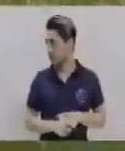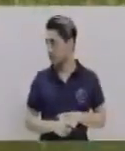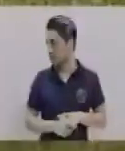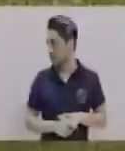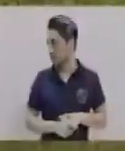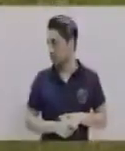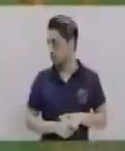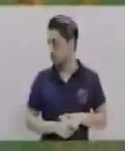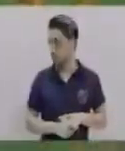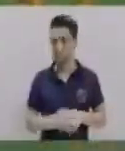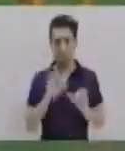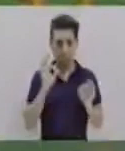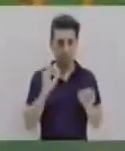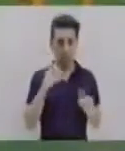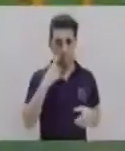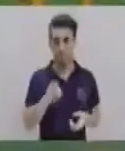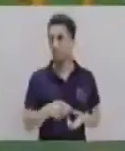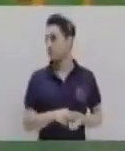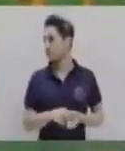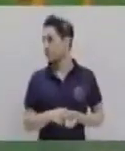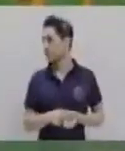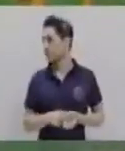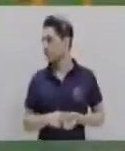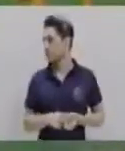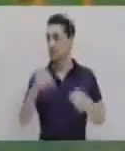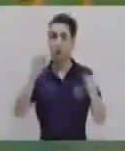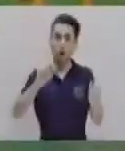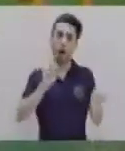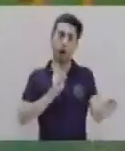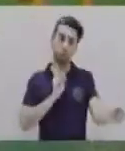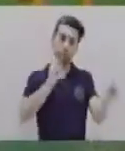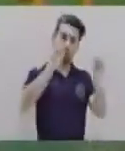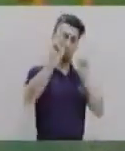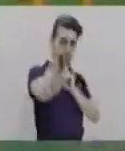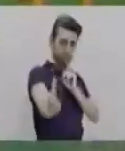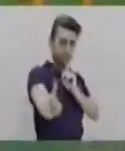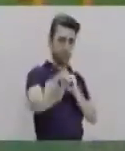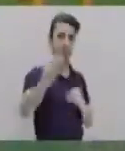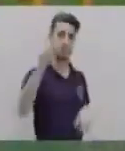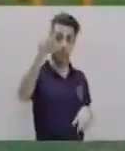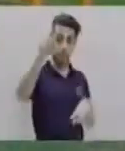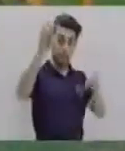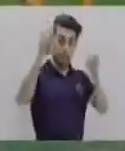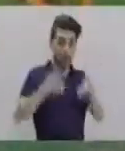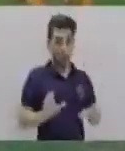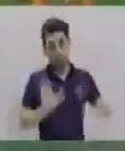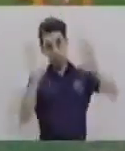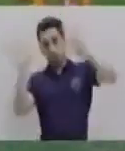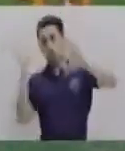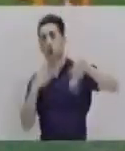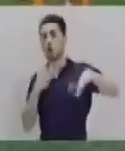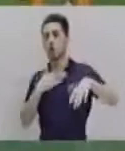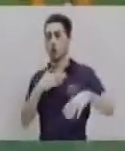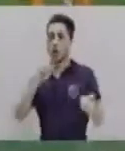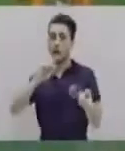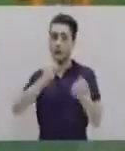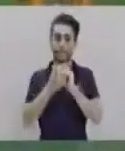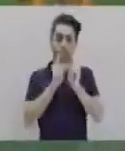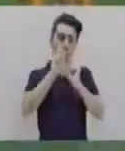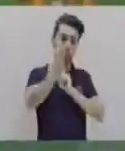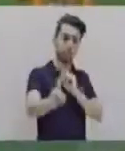caja del pie, ahí está, cambiamos, él ejecuta ahora el tiro a gol y yo hago el